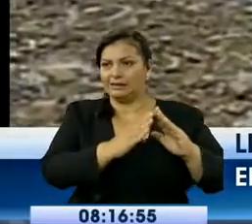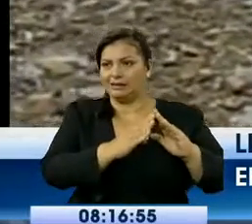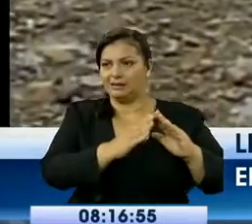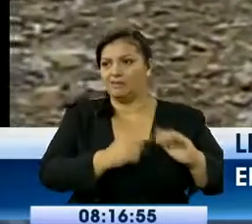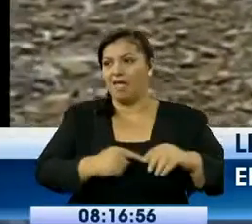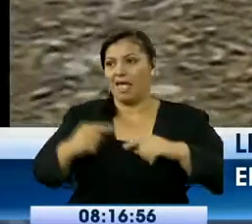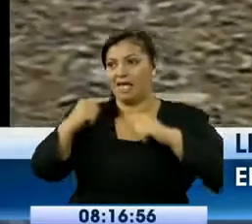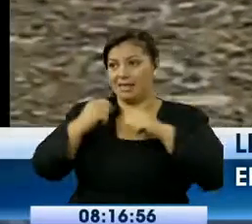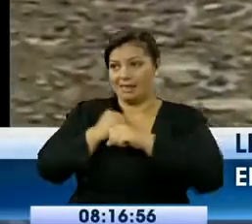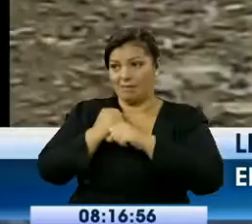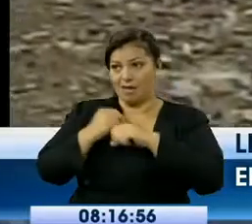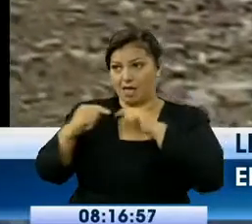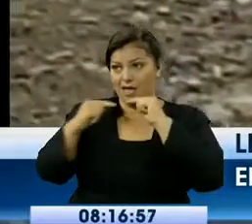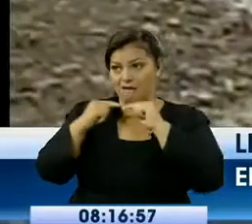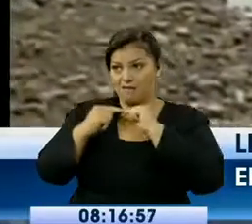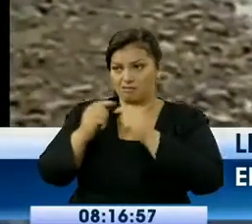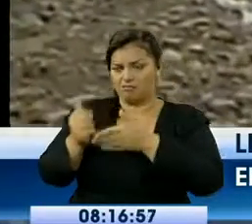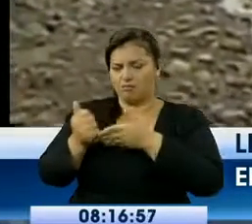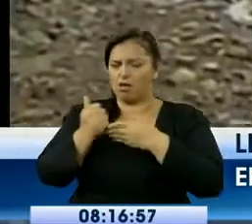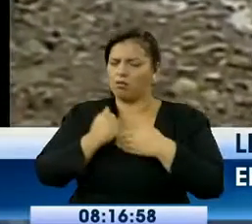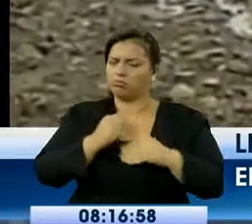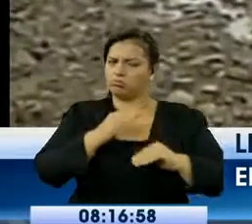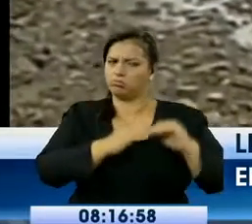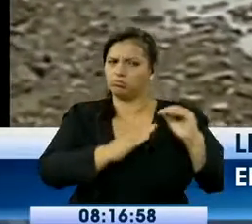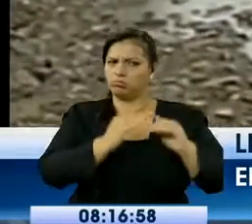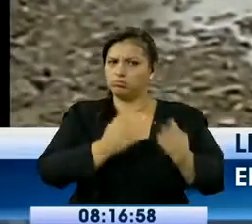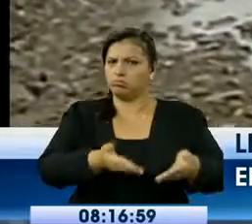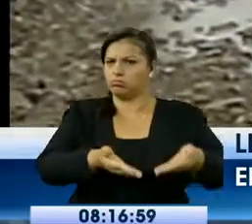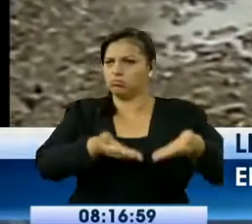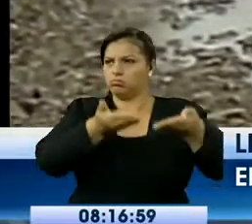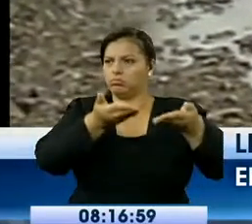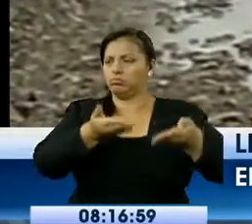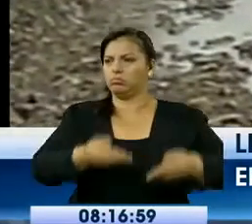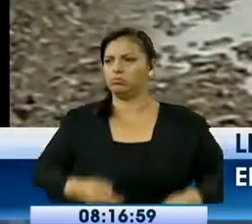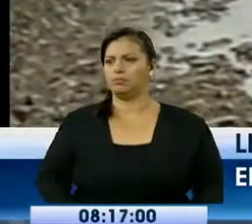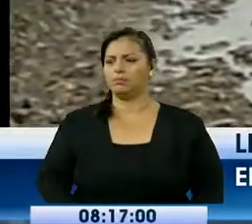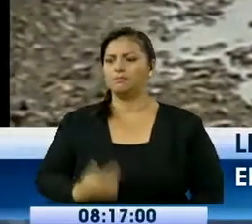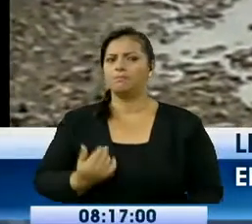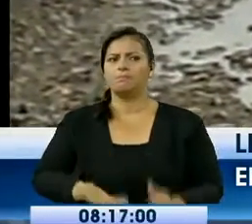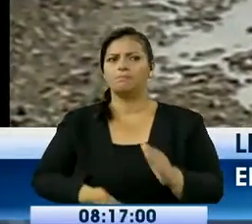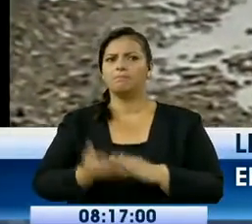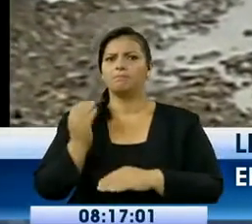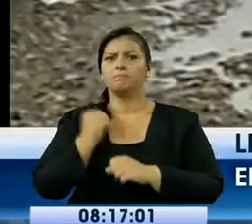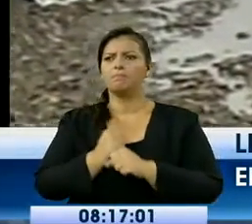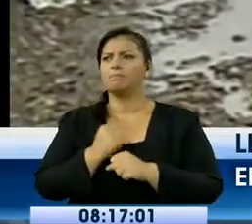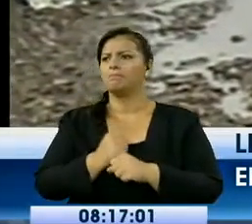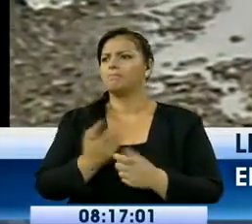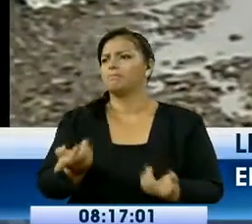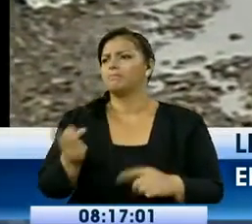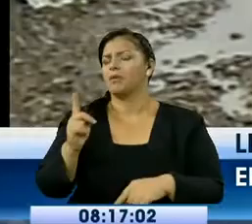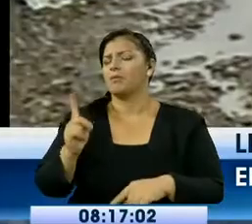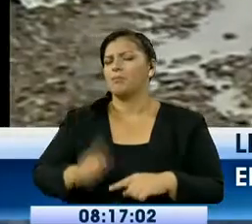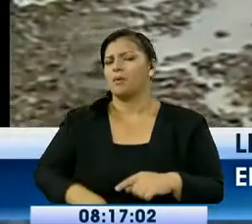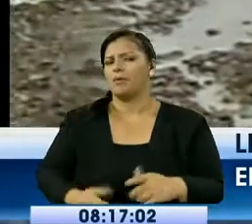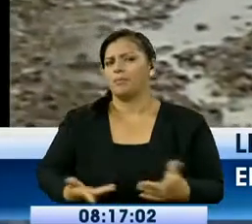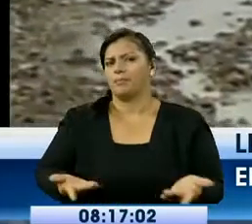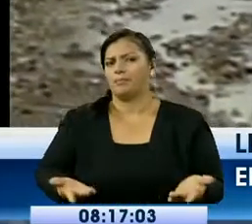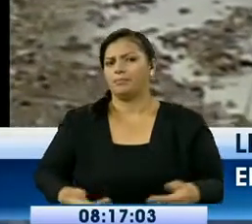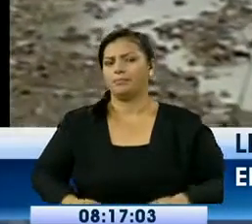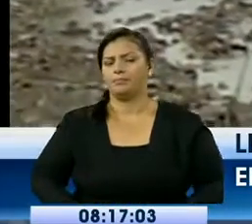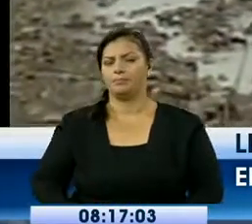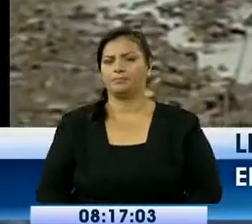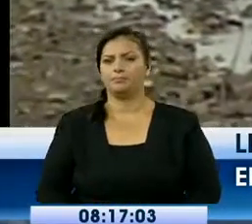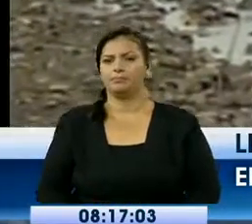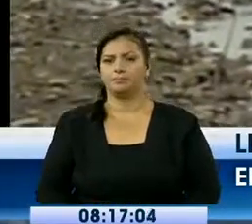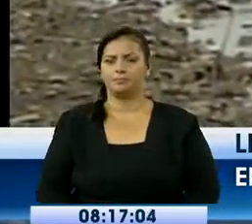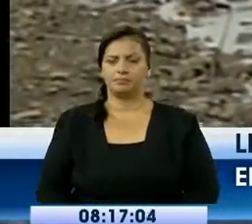ayudó para poder construirla un poquito más arriba, porque hoy ya me toqué a trabajar, pero no pude. Por el momento me he quedado.